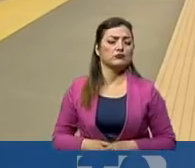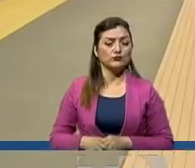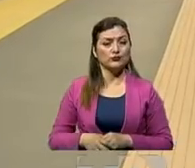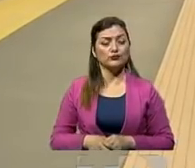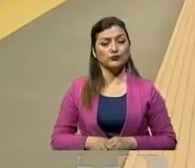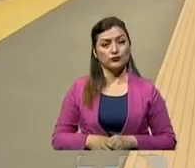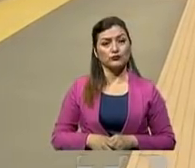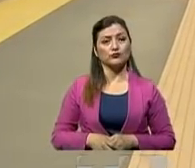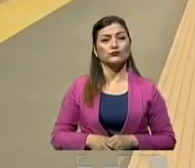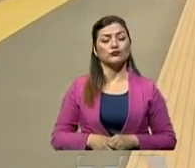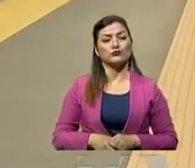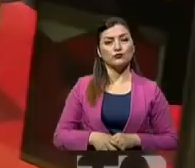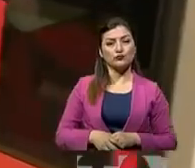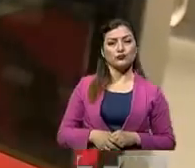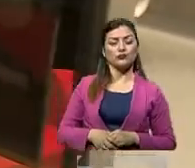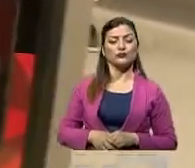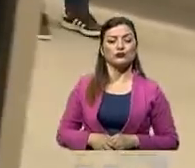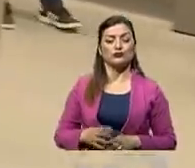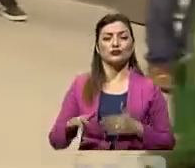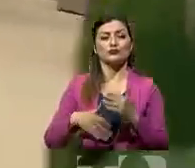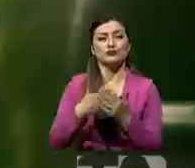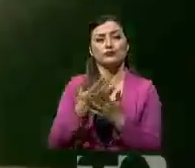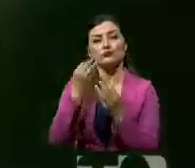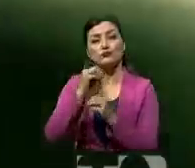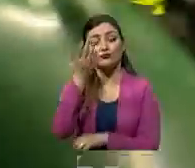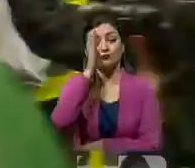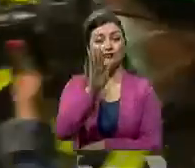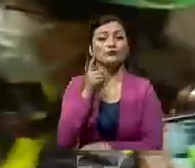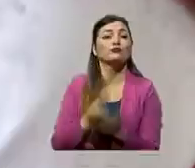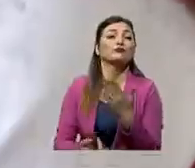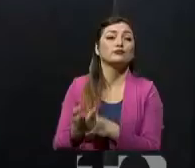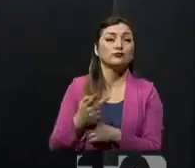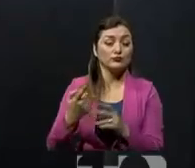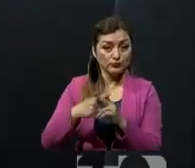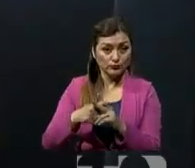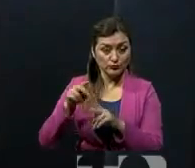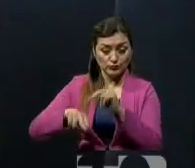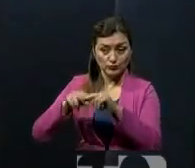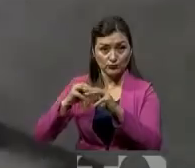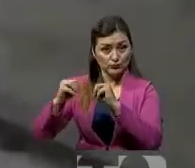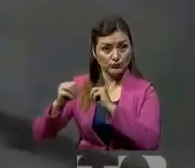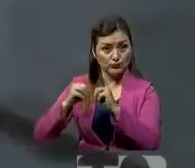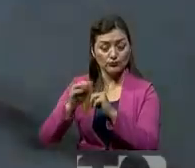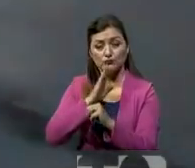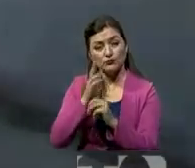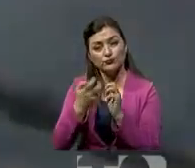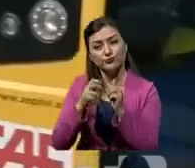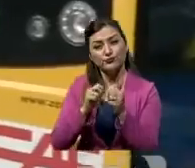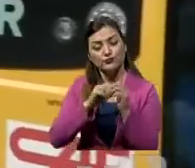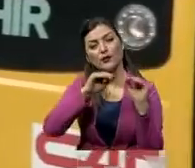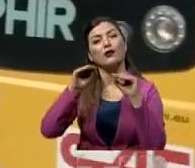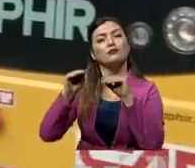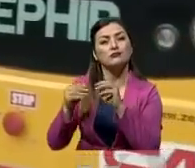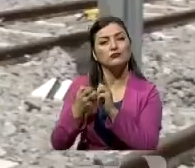Suponen entonces que todos tendrán algo que decir al respecto. Lo cierto es que desde sus inicios la mega obra de la ciudad ha estado salpicada por el